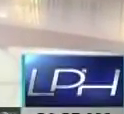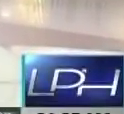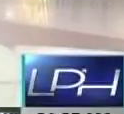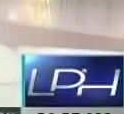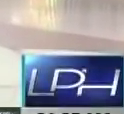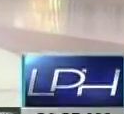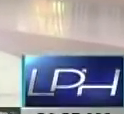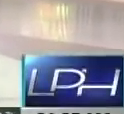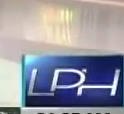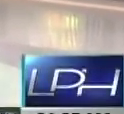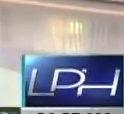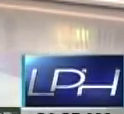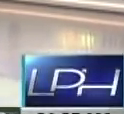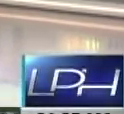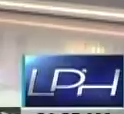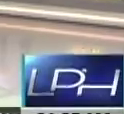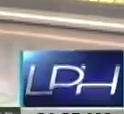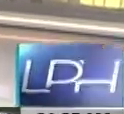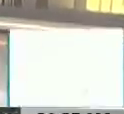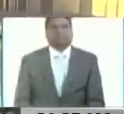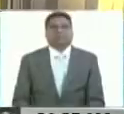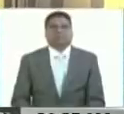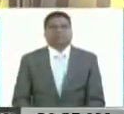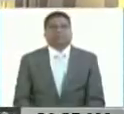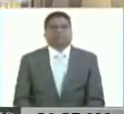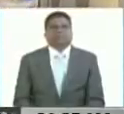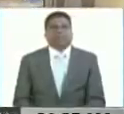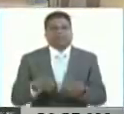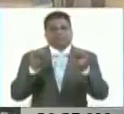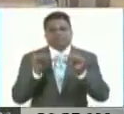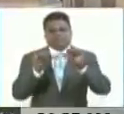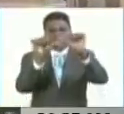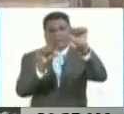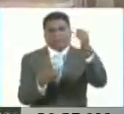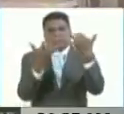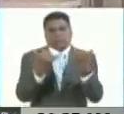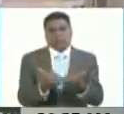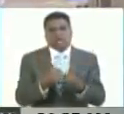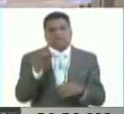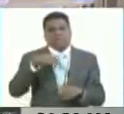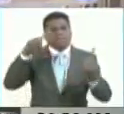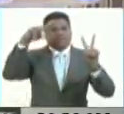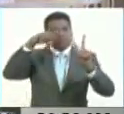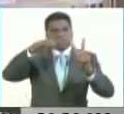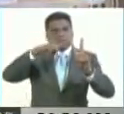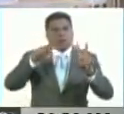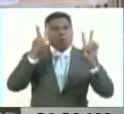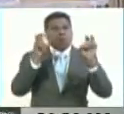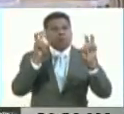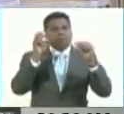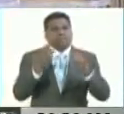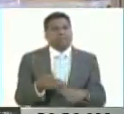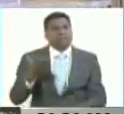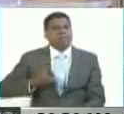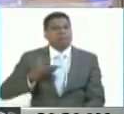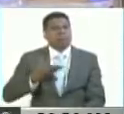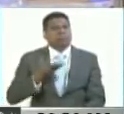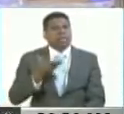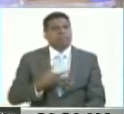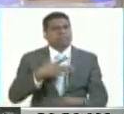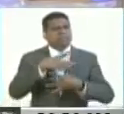De vuelta con mucho más, seguimos marcando la pauta a través del mejor canal de Venezuela, Venezolana de Televisión. Un tema que fue materia bien, pero